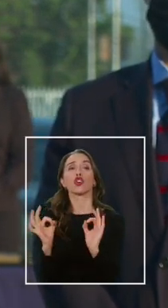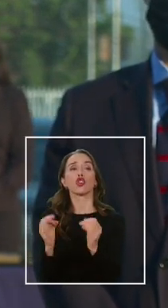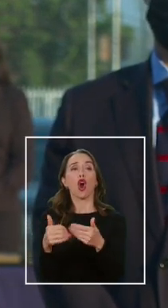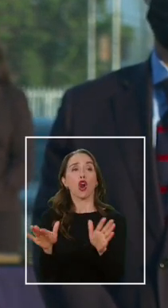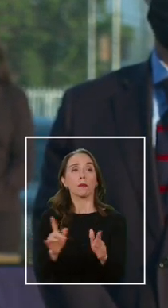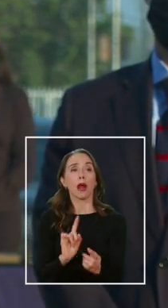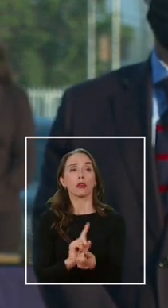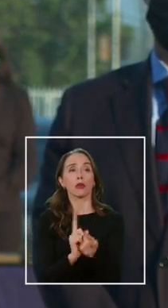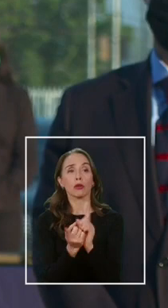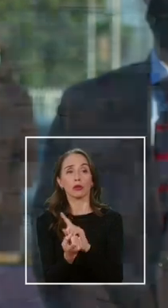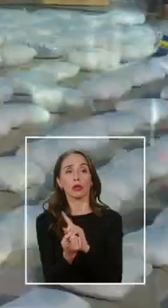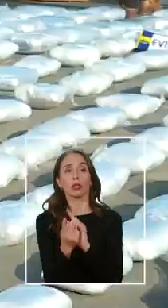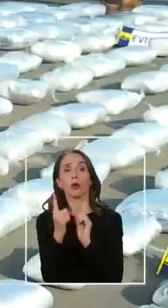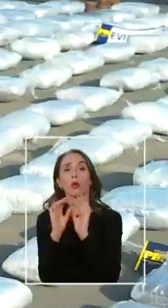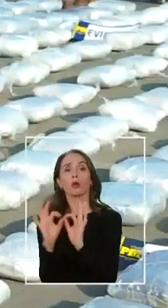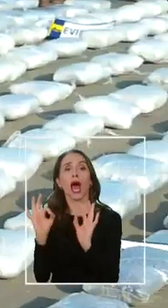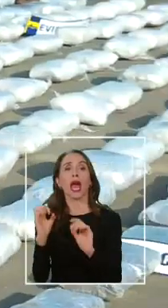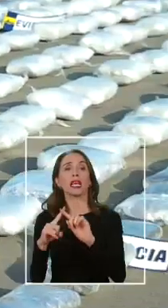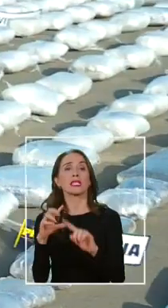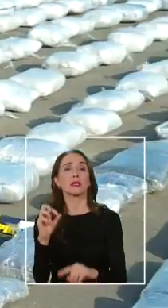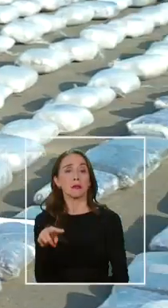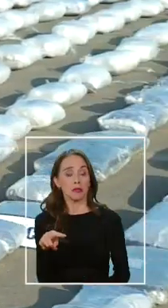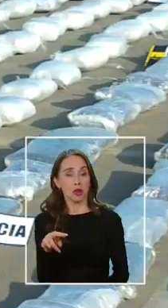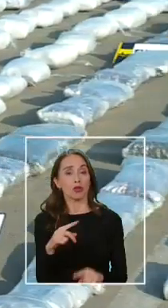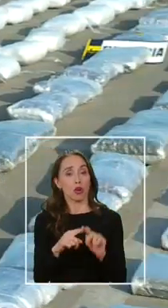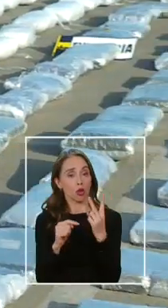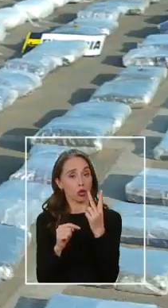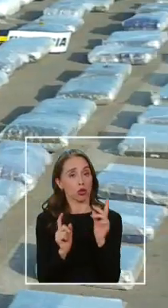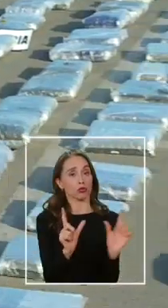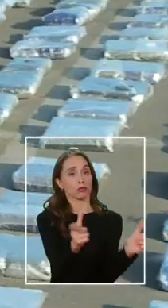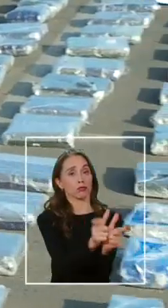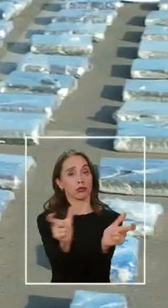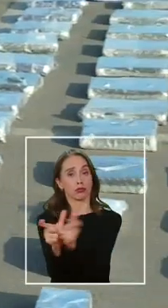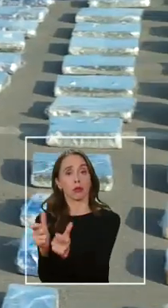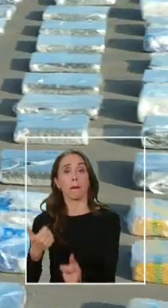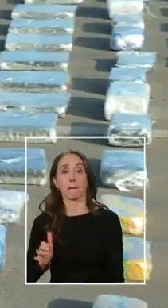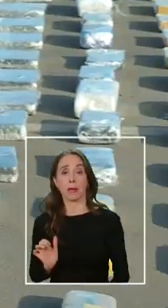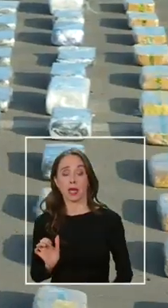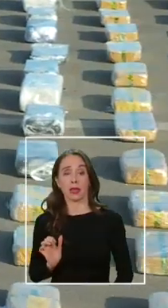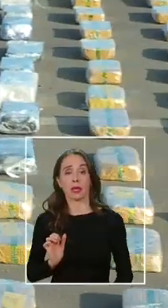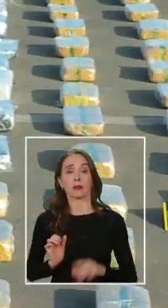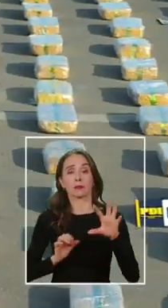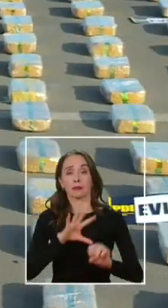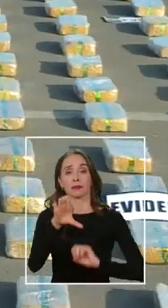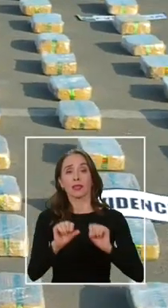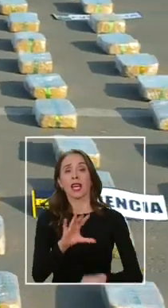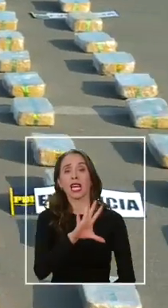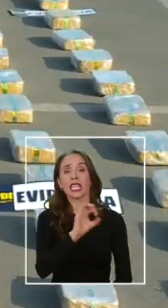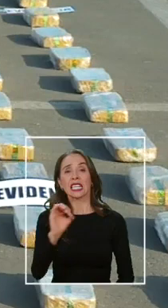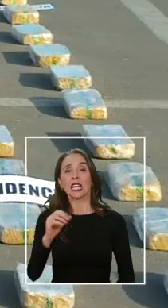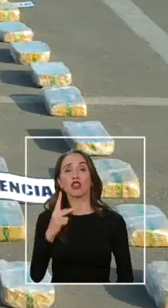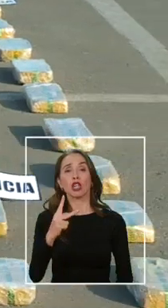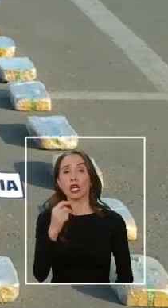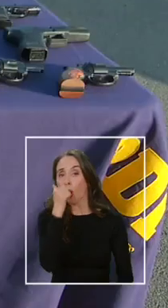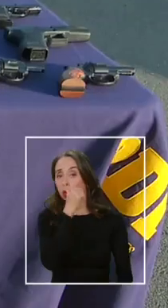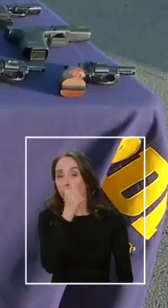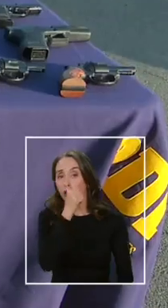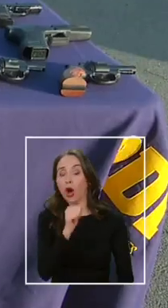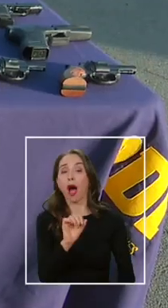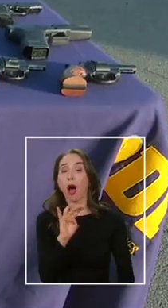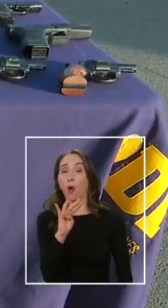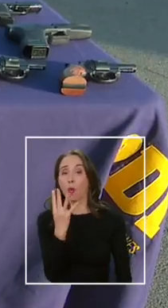más bien una excepción. En otros dos operativos, la PDI logró incautar casi 500 kilos de droga y en un